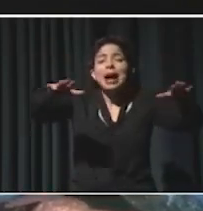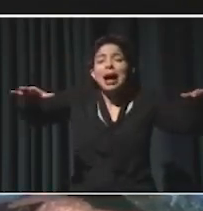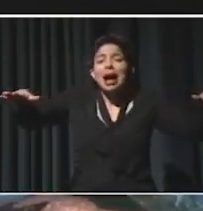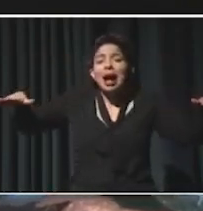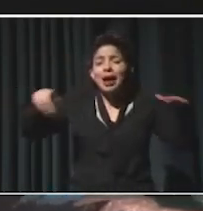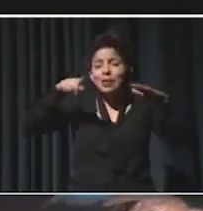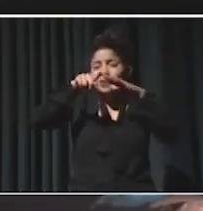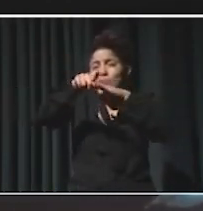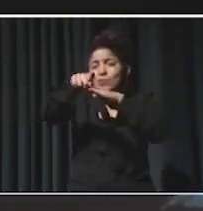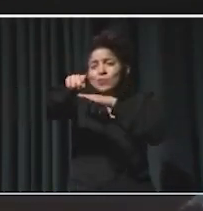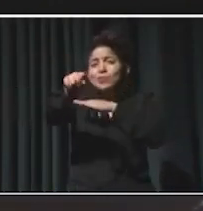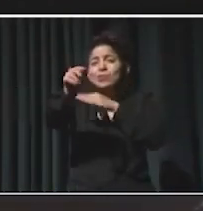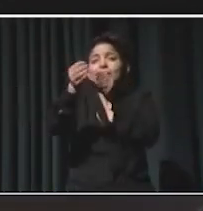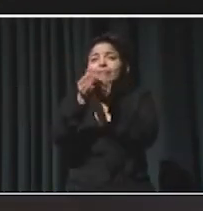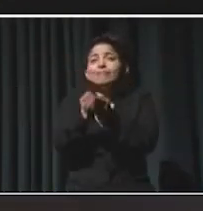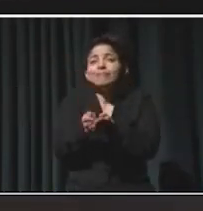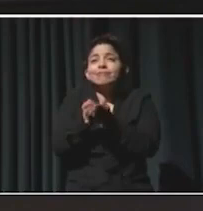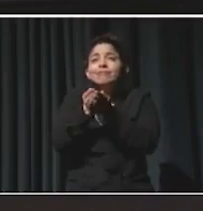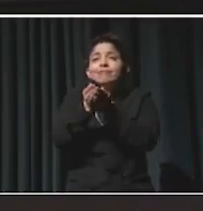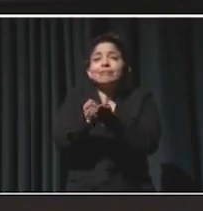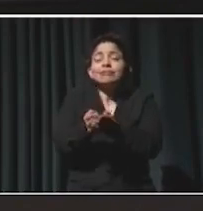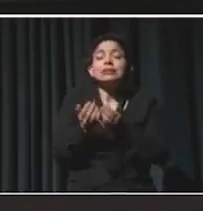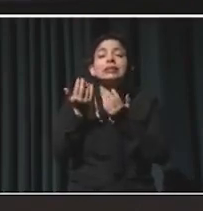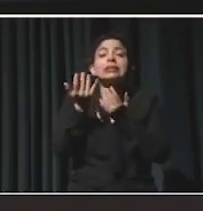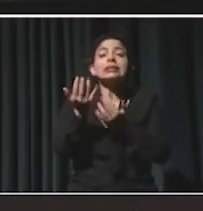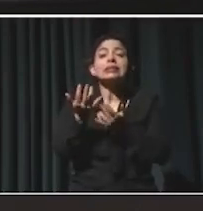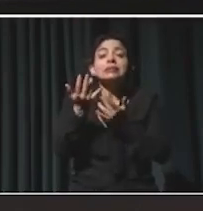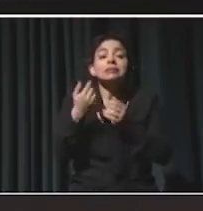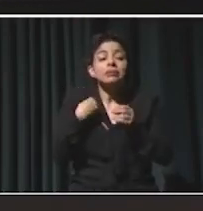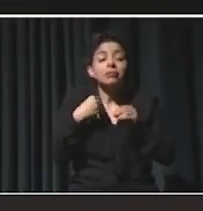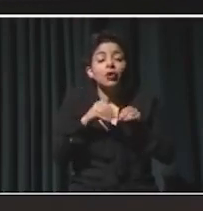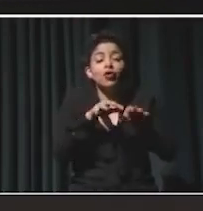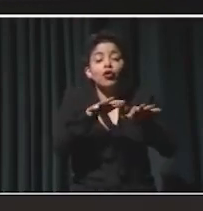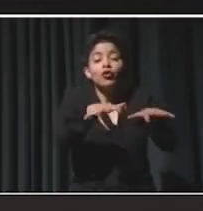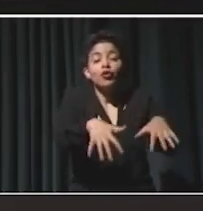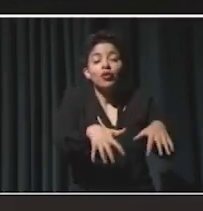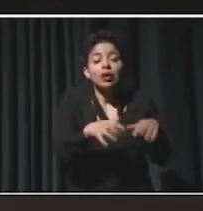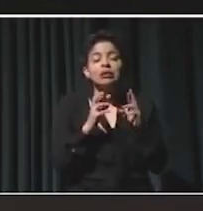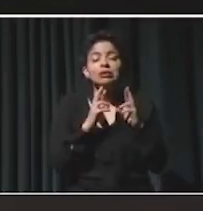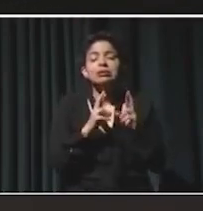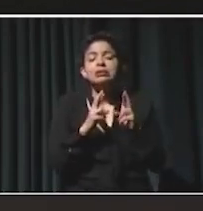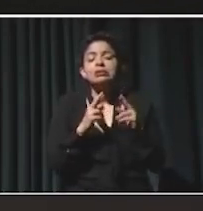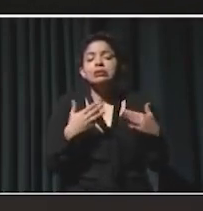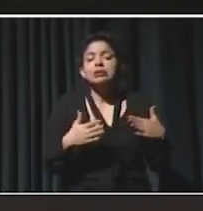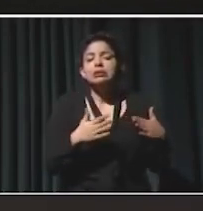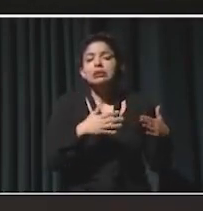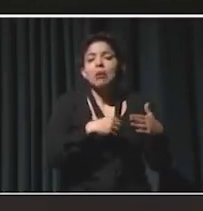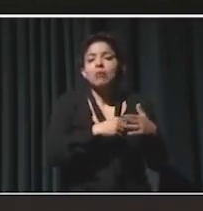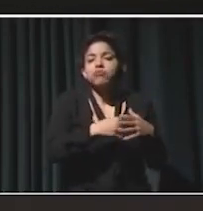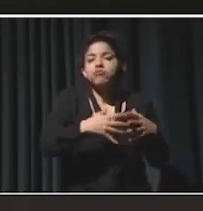la única esperanza de que sus redes se llenen de recursos.